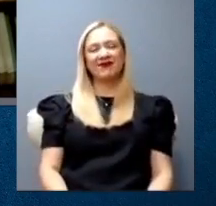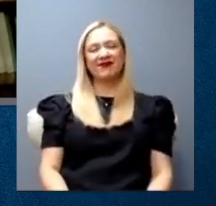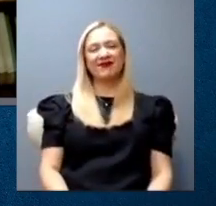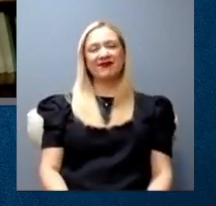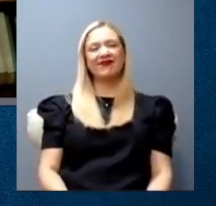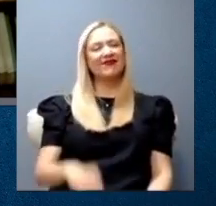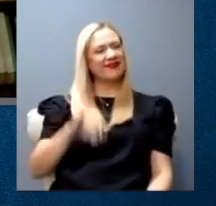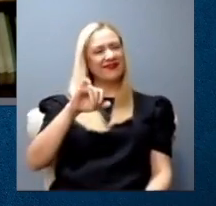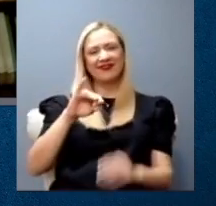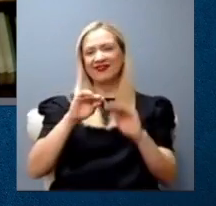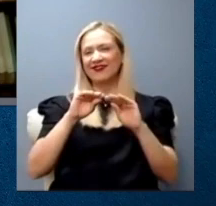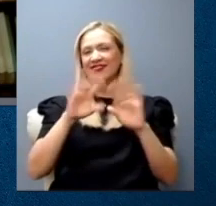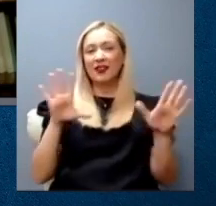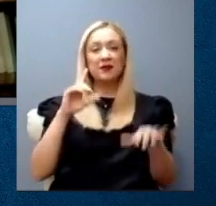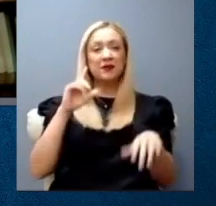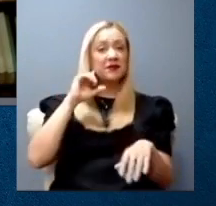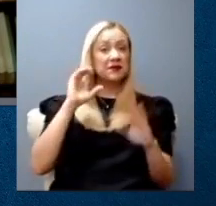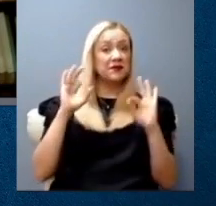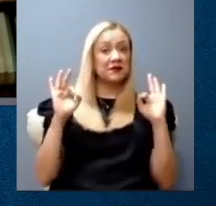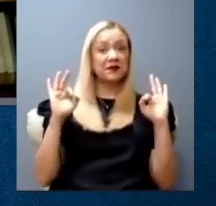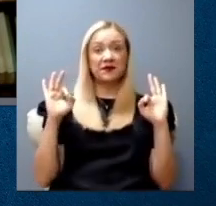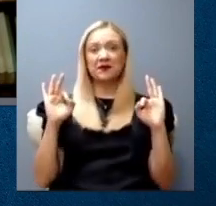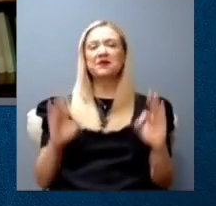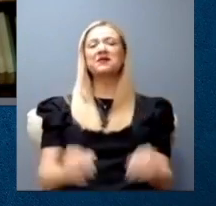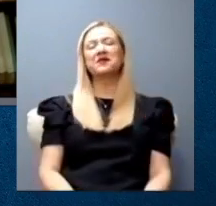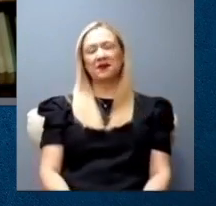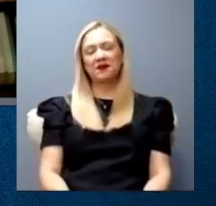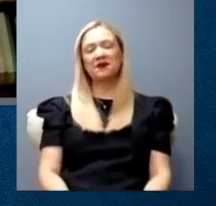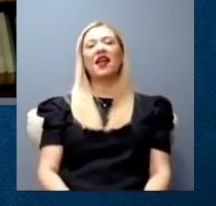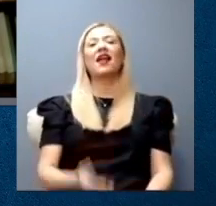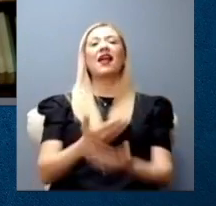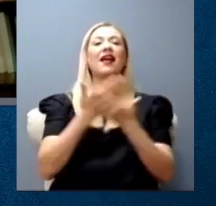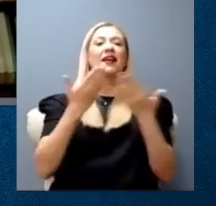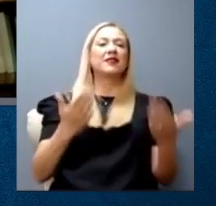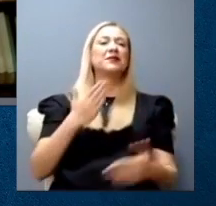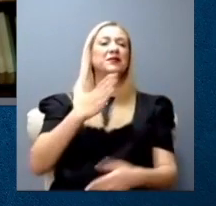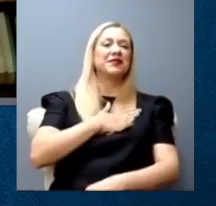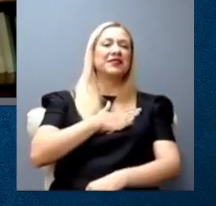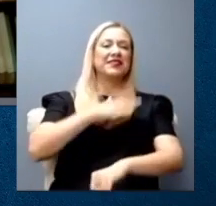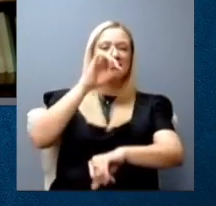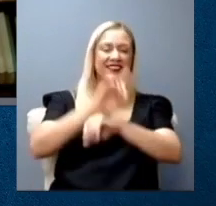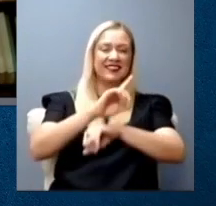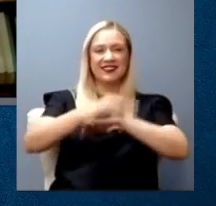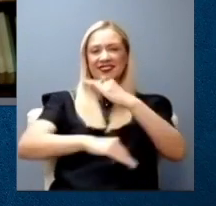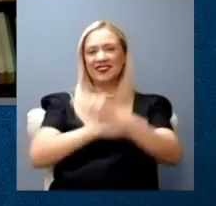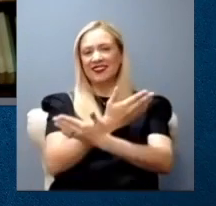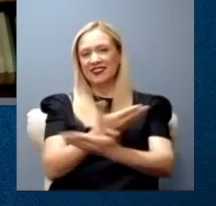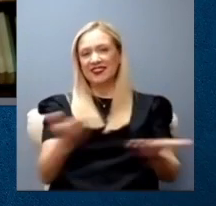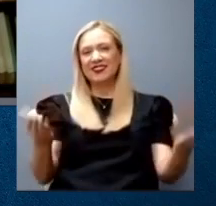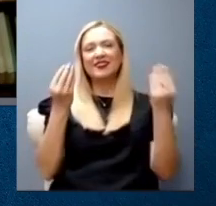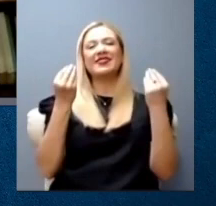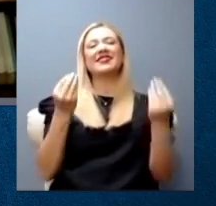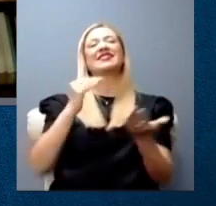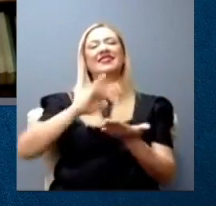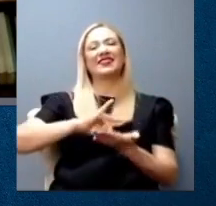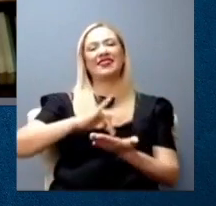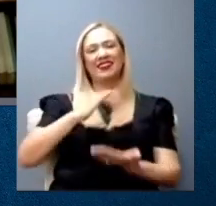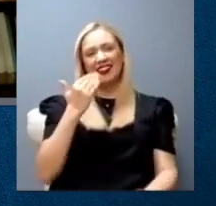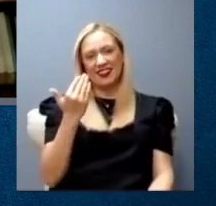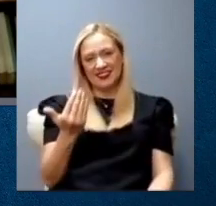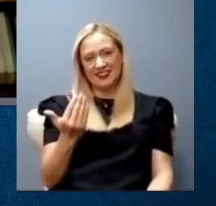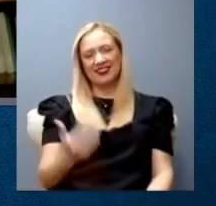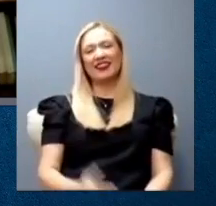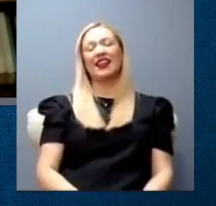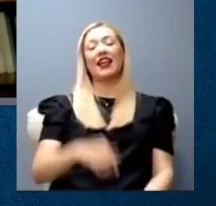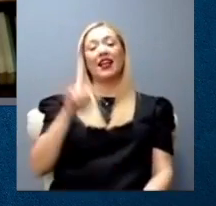Sí, por supuesto. ¿Me escuchan bien? Bueno, antes que nada, buenos días a todos y todas. Muchísimas gracias a